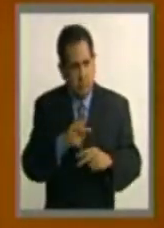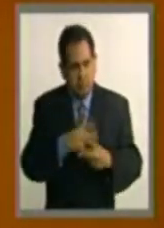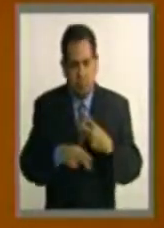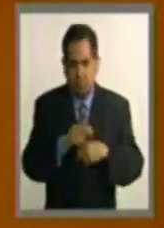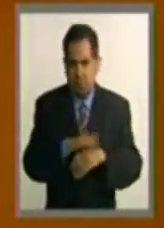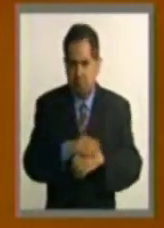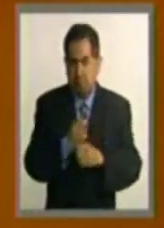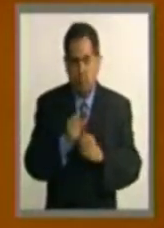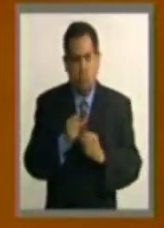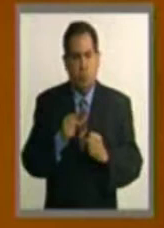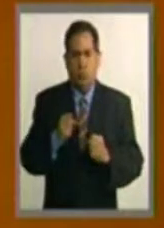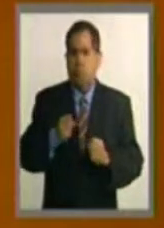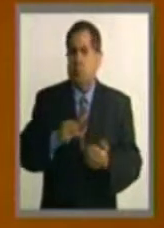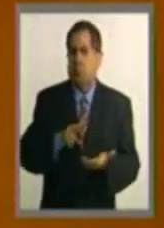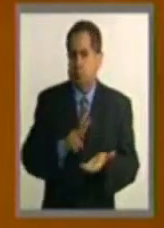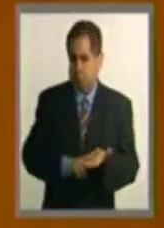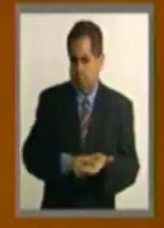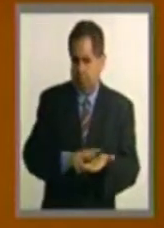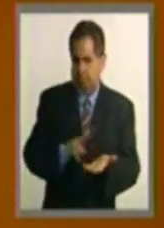mayor